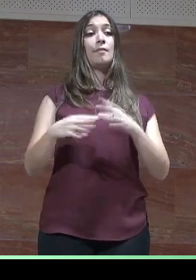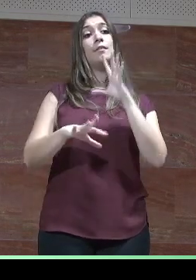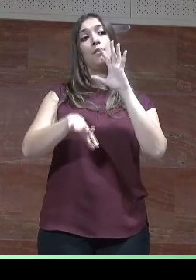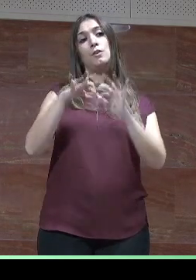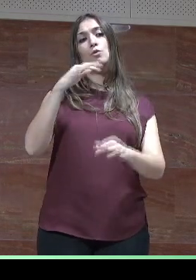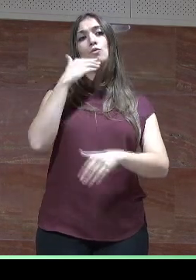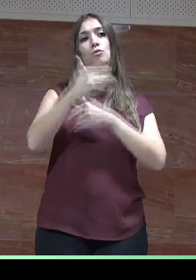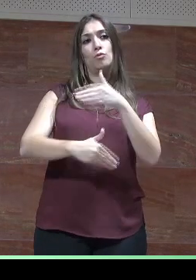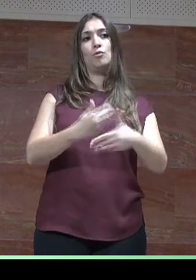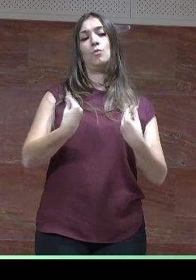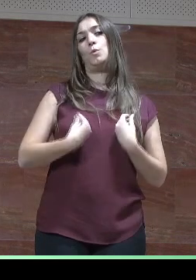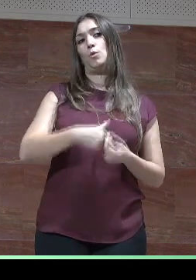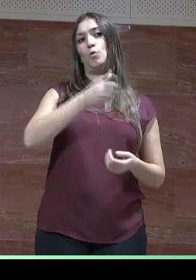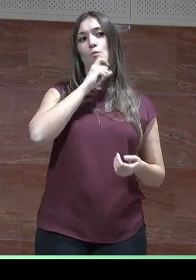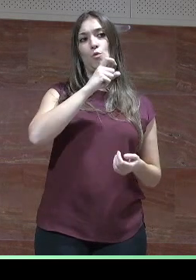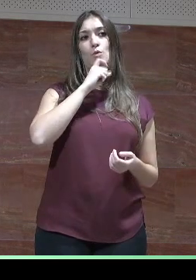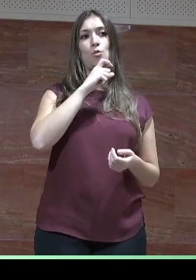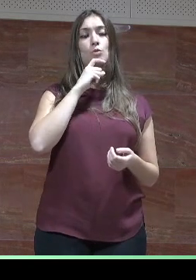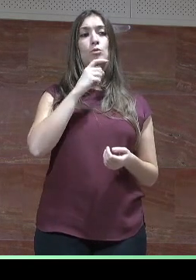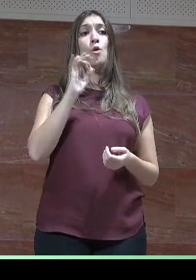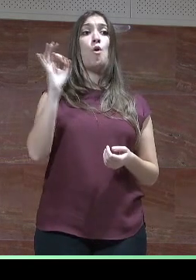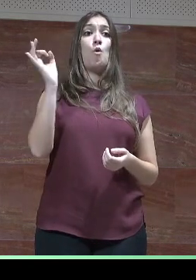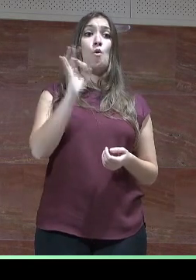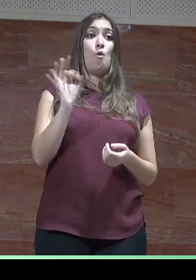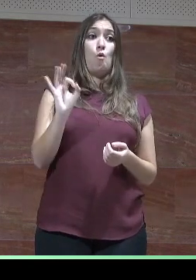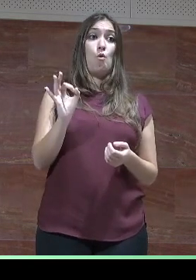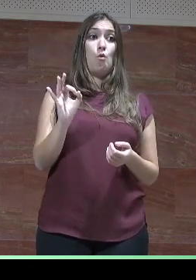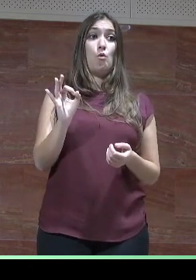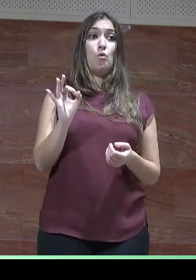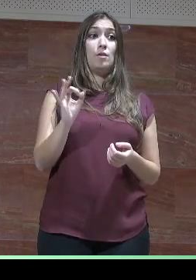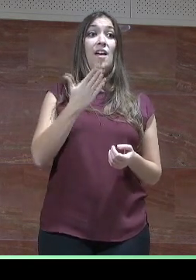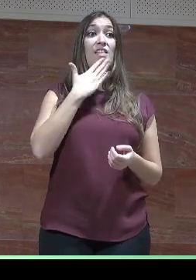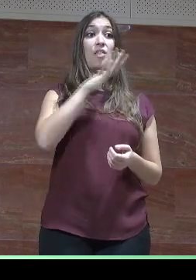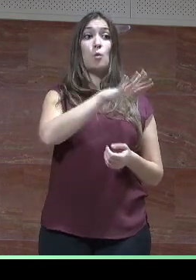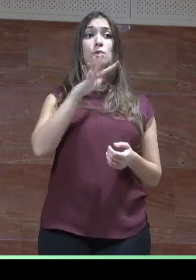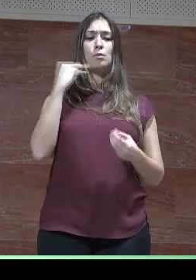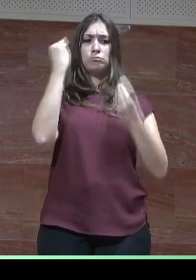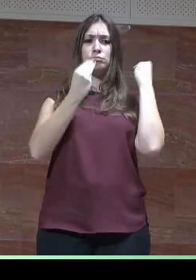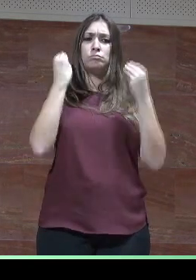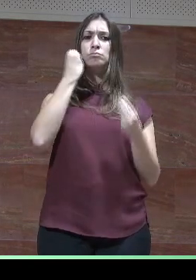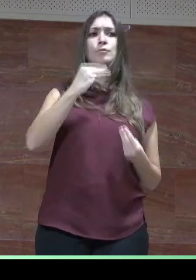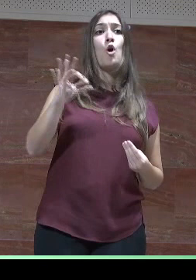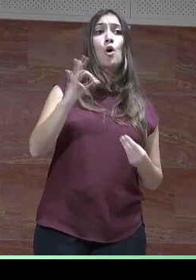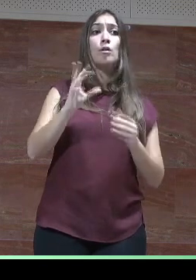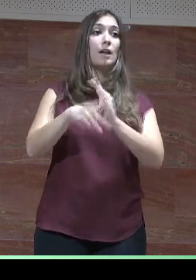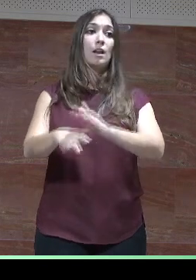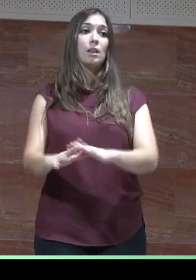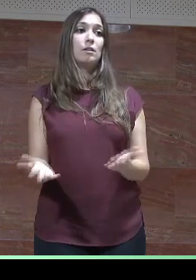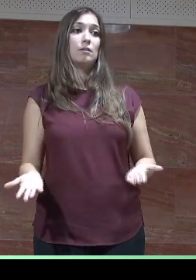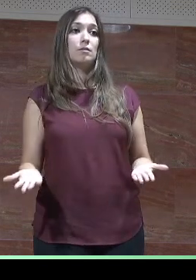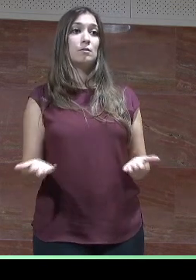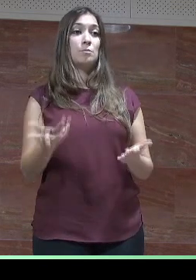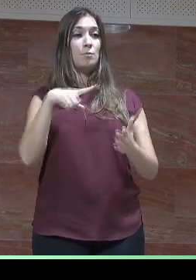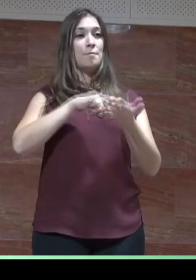cómo queremos vivir esa parte de nuestra vida, o la hacemos cuando tenemos 55 años o luego es tarde, porque toda